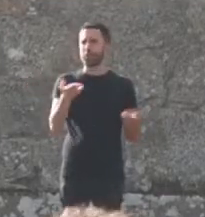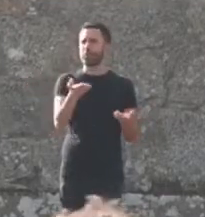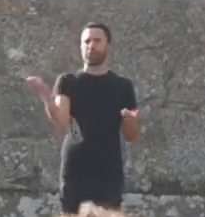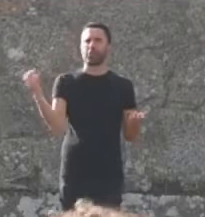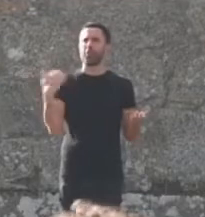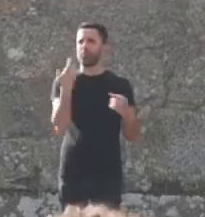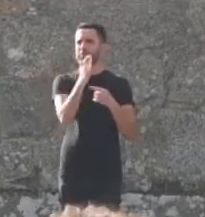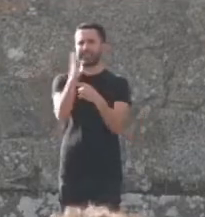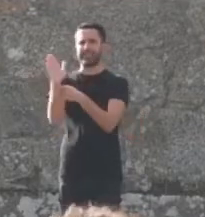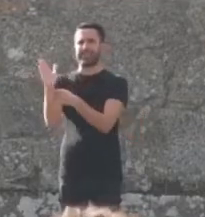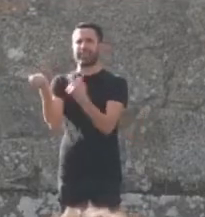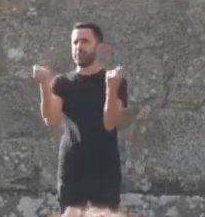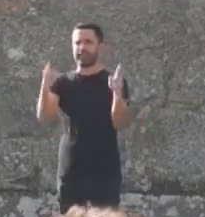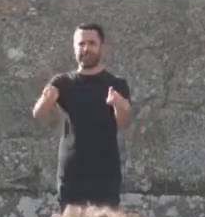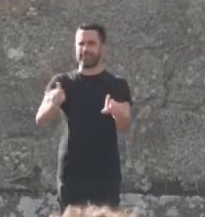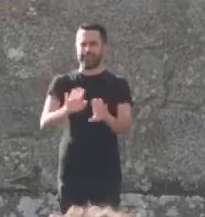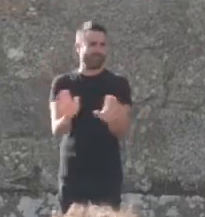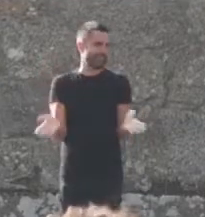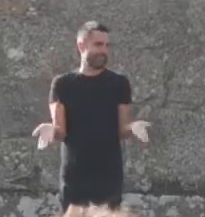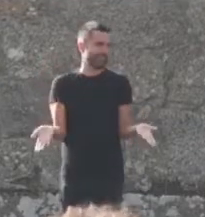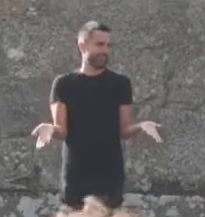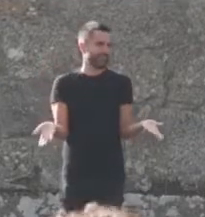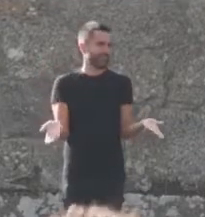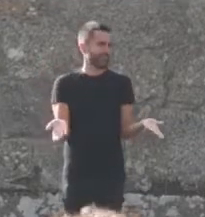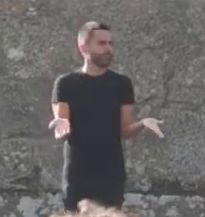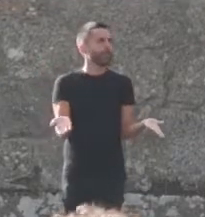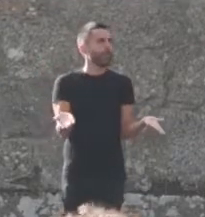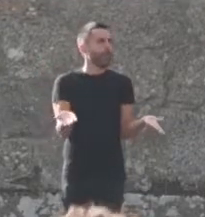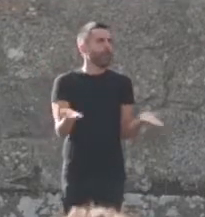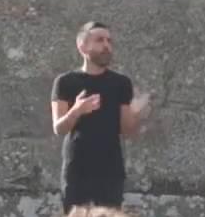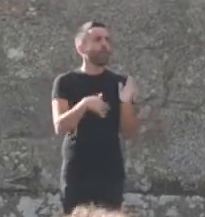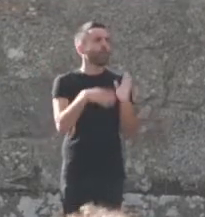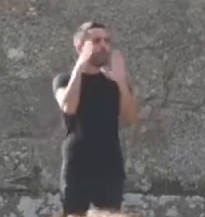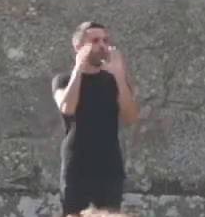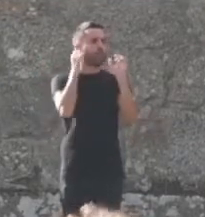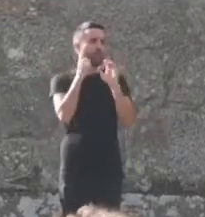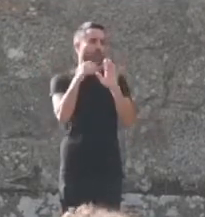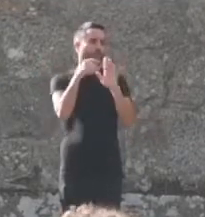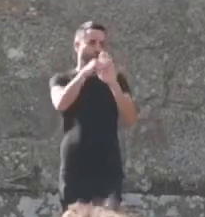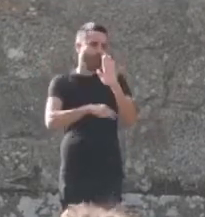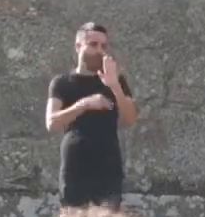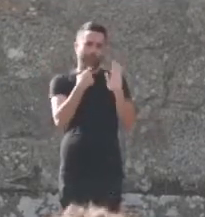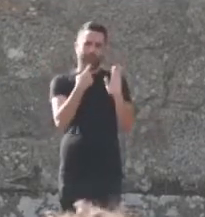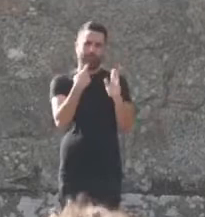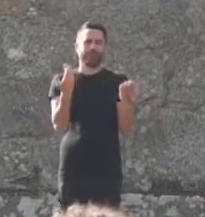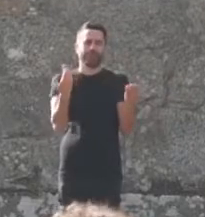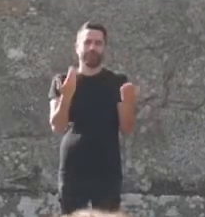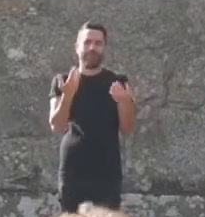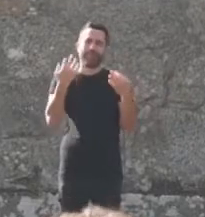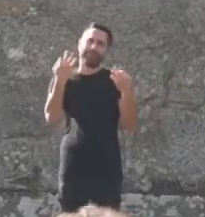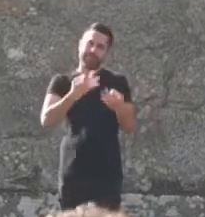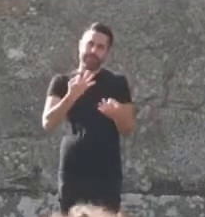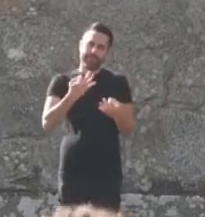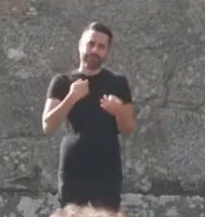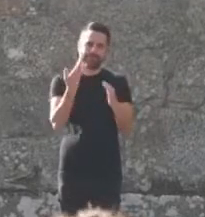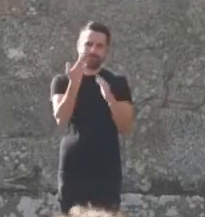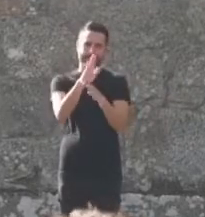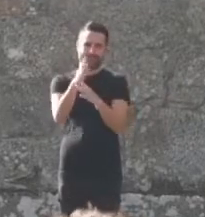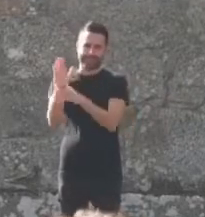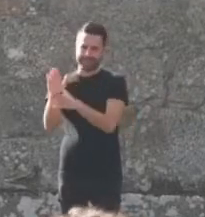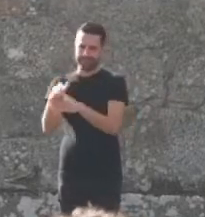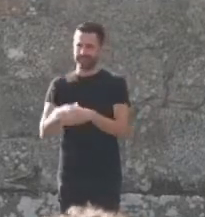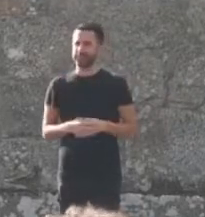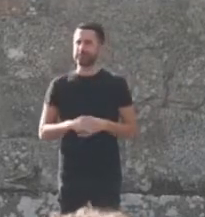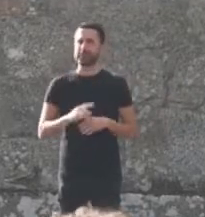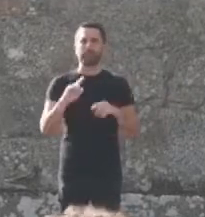que as presente, pero bueno, o protocolo di que as teño que presentar. Entón, primeiro